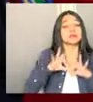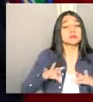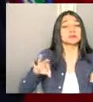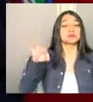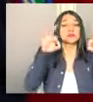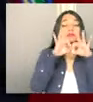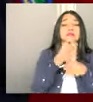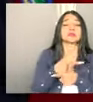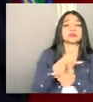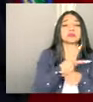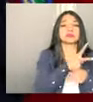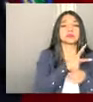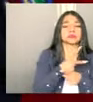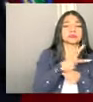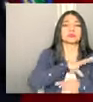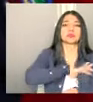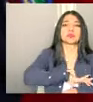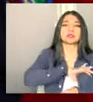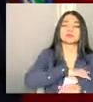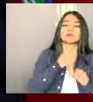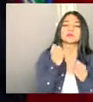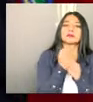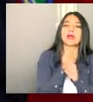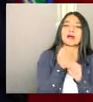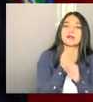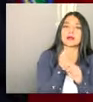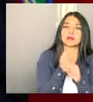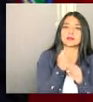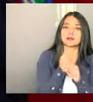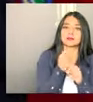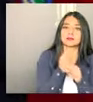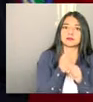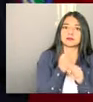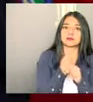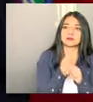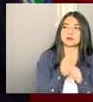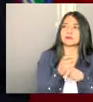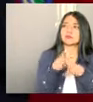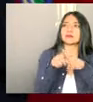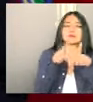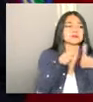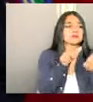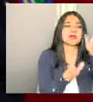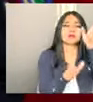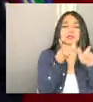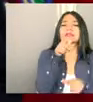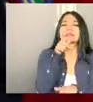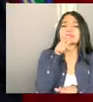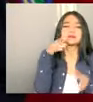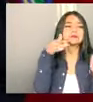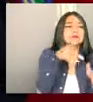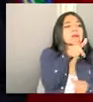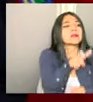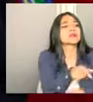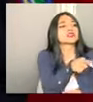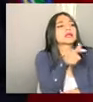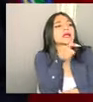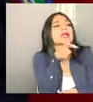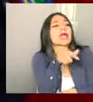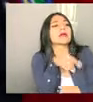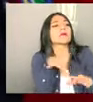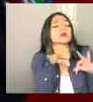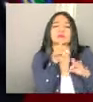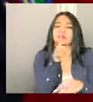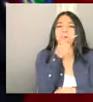Consejo Metropolitano trabaje para Quito. No importa quién las personas, muchas veces nos detenemos en las personas.